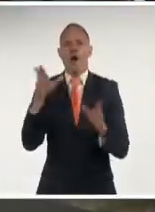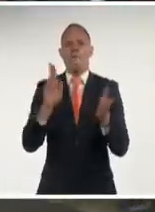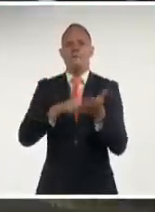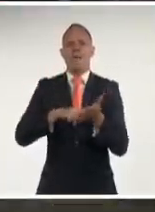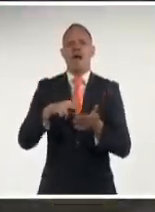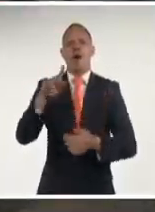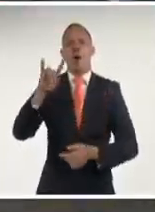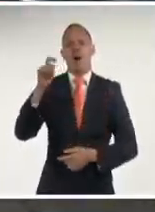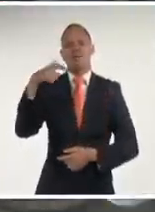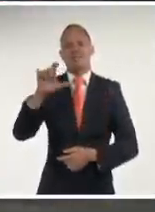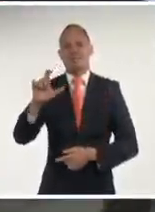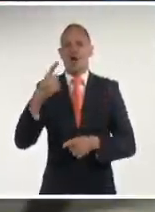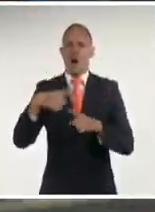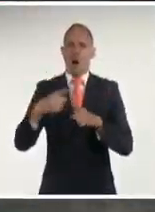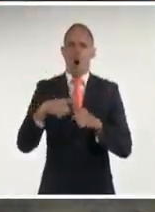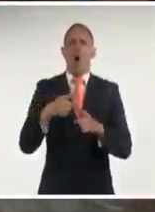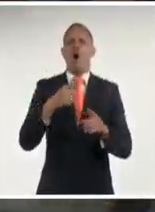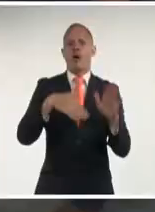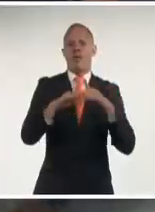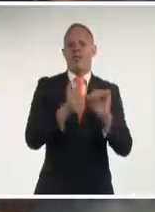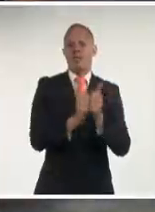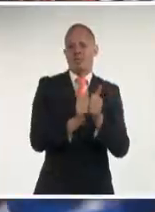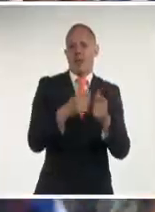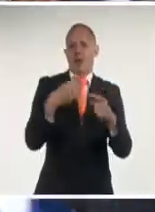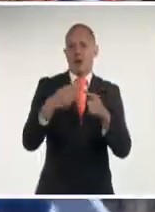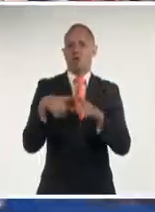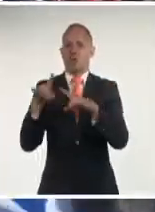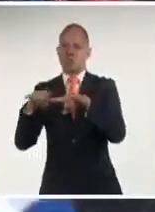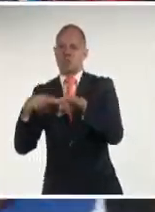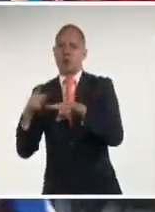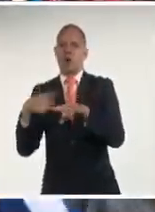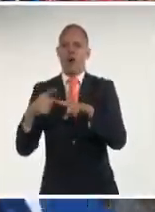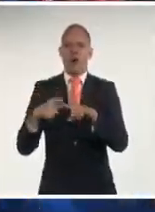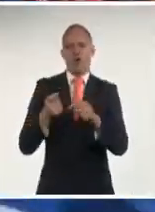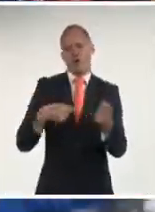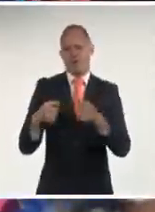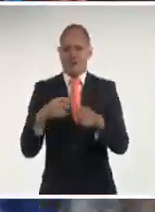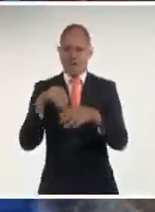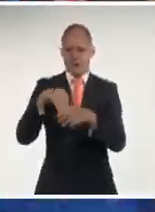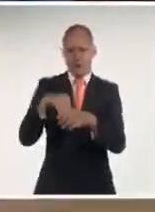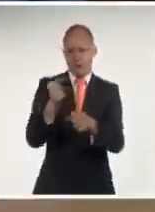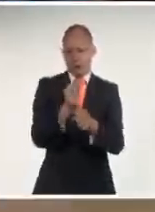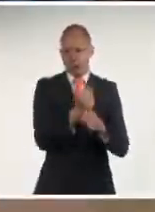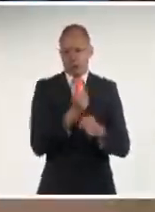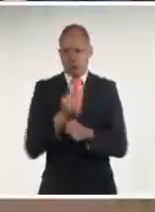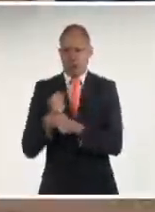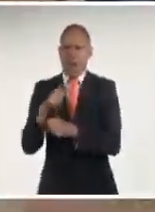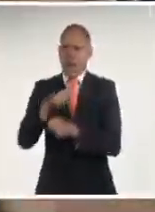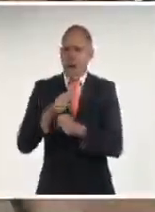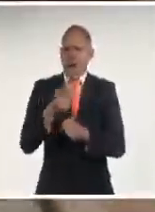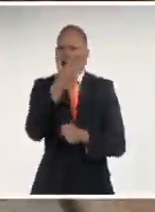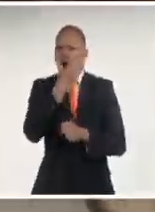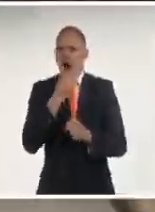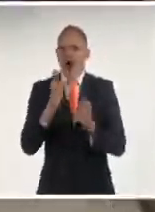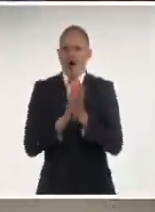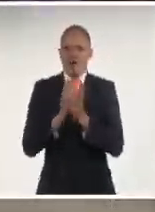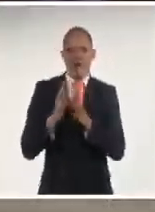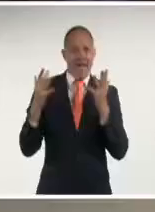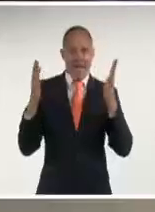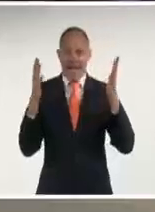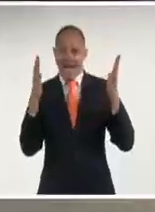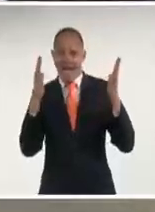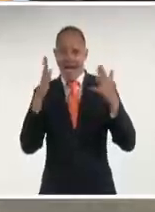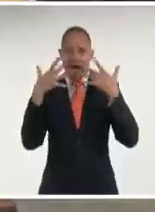Jóvenes Comunistas, el INDER, la Universidad y otros sectores de la economía del Alto Oriente cubano. Estas imágenes demuestran la